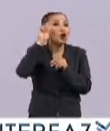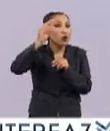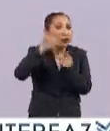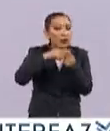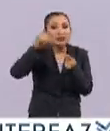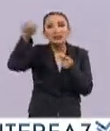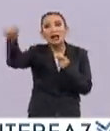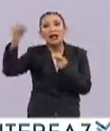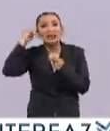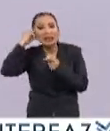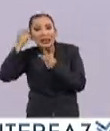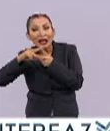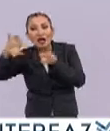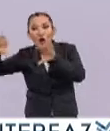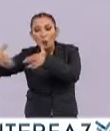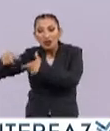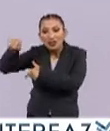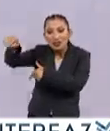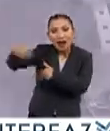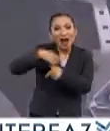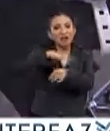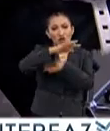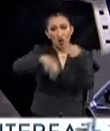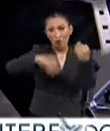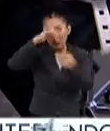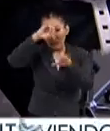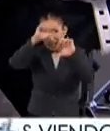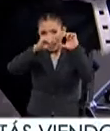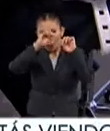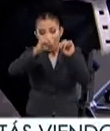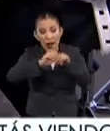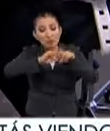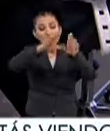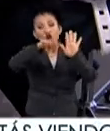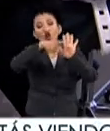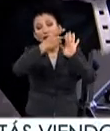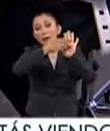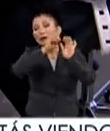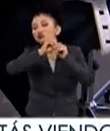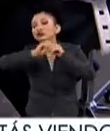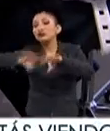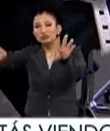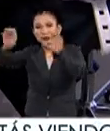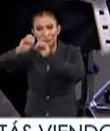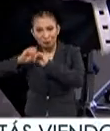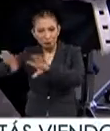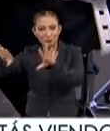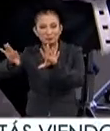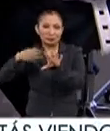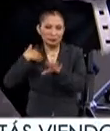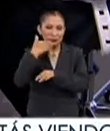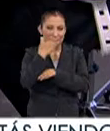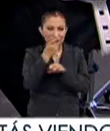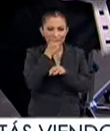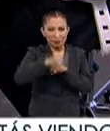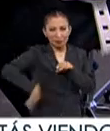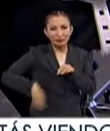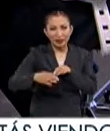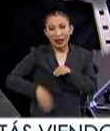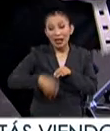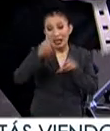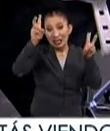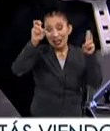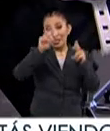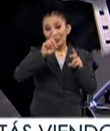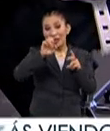universitarias, indigenistas, comunitarias en todo el país para su retransmisión. Y ciertamente, como tú lo dices, Omar, muy bien, De Puntitas es uno de